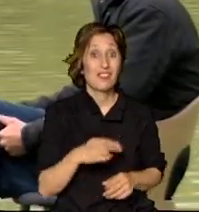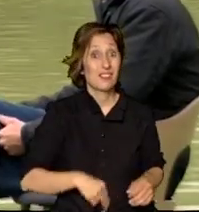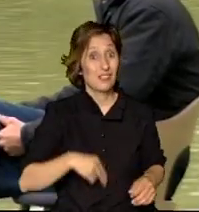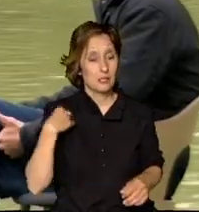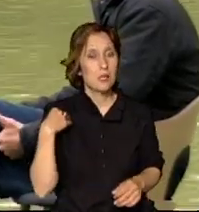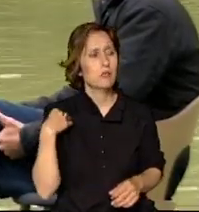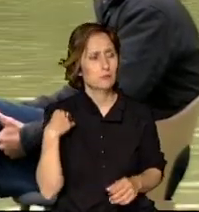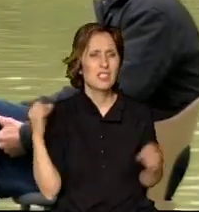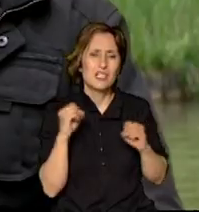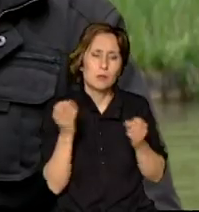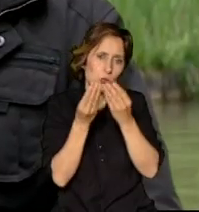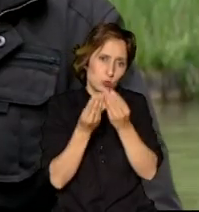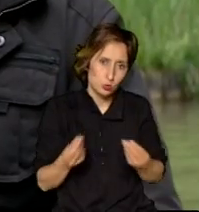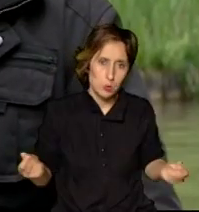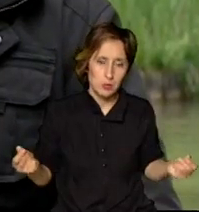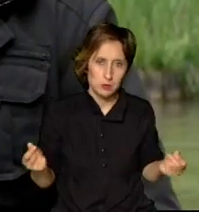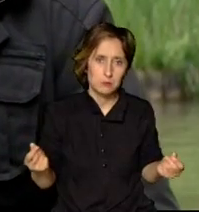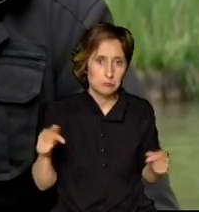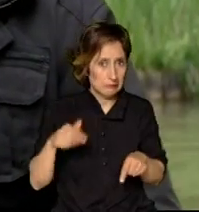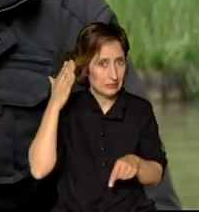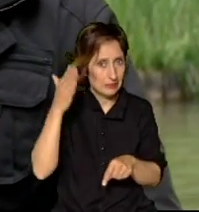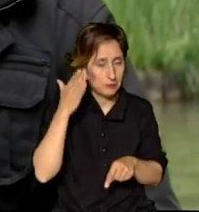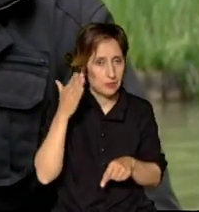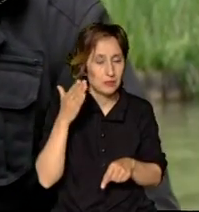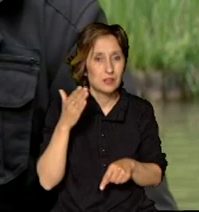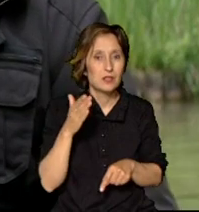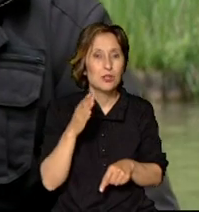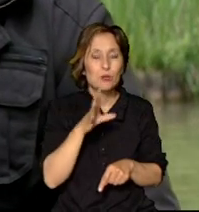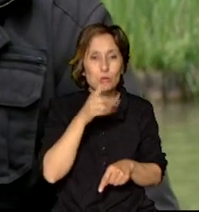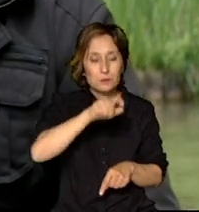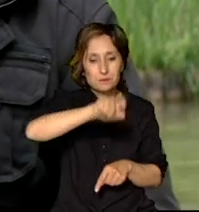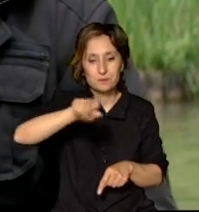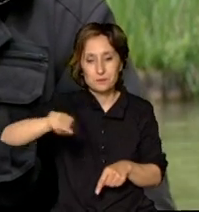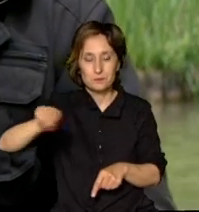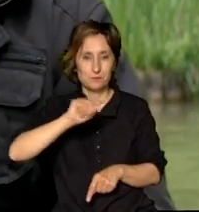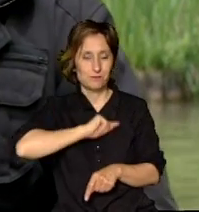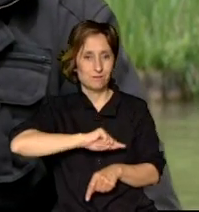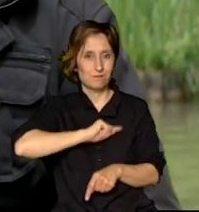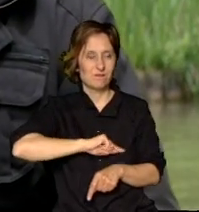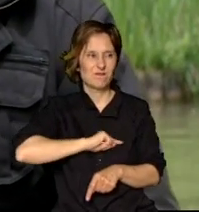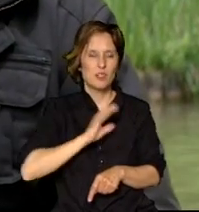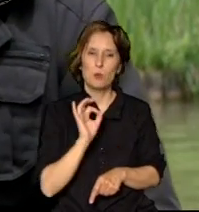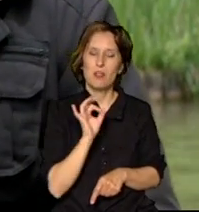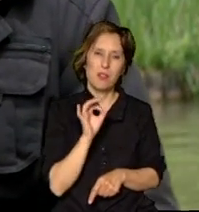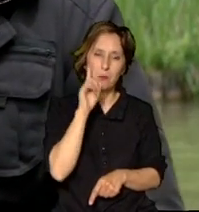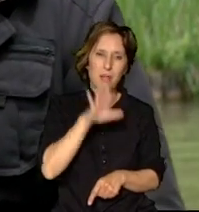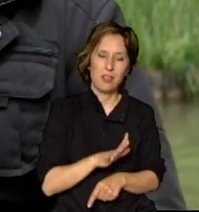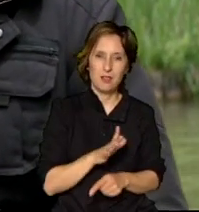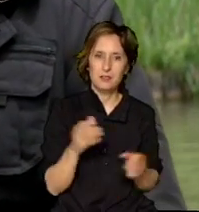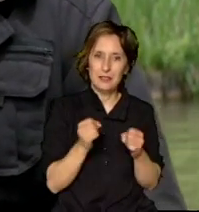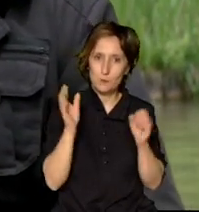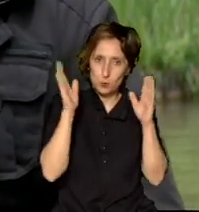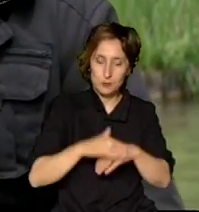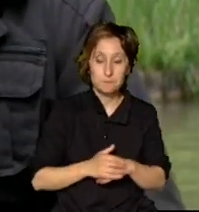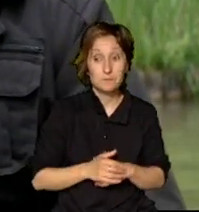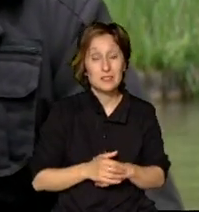generales ha sido un invierno muy suave en Navarra, de ahí un poco la percepción de la gente, ¿no? De que no ha habido invierno, ¿no? Bueno, esto no es